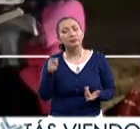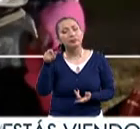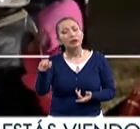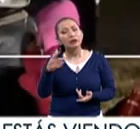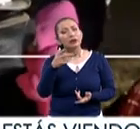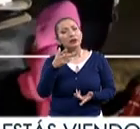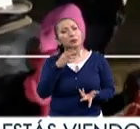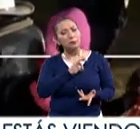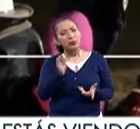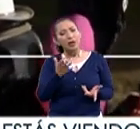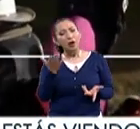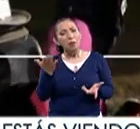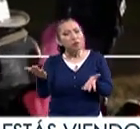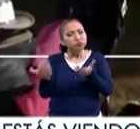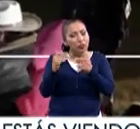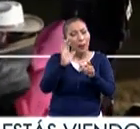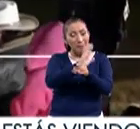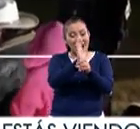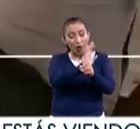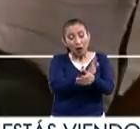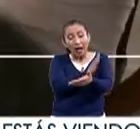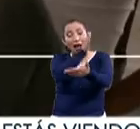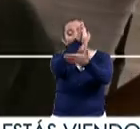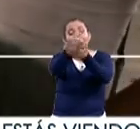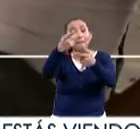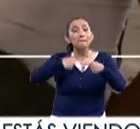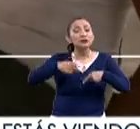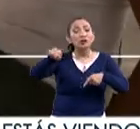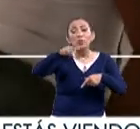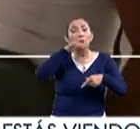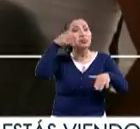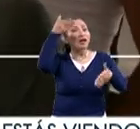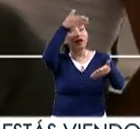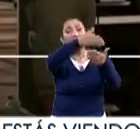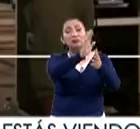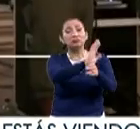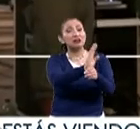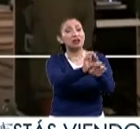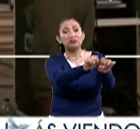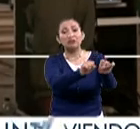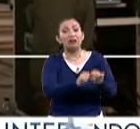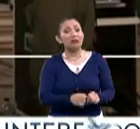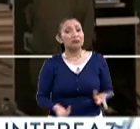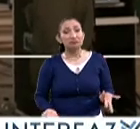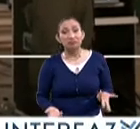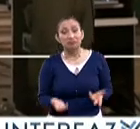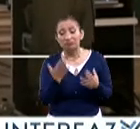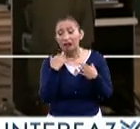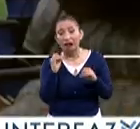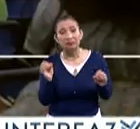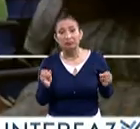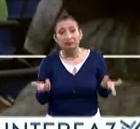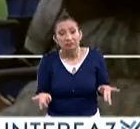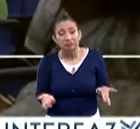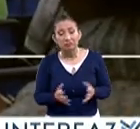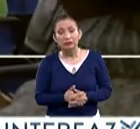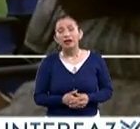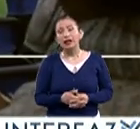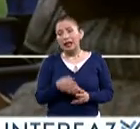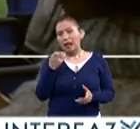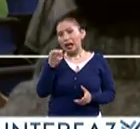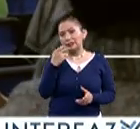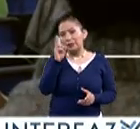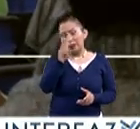poder acercar las películas a la gente que no tiene acceso a las salas de cine.